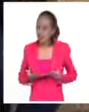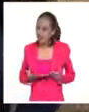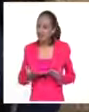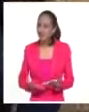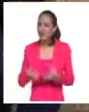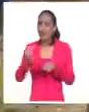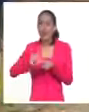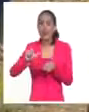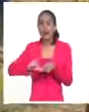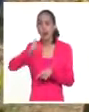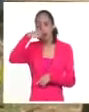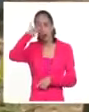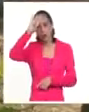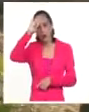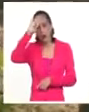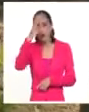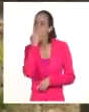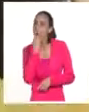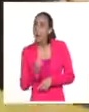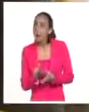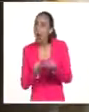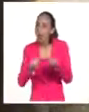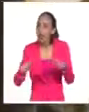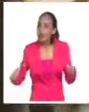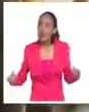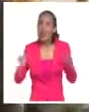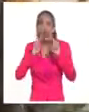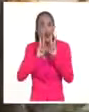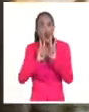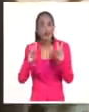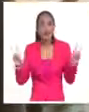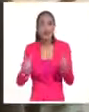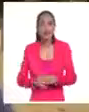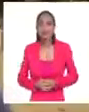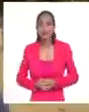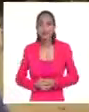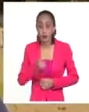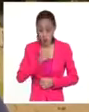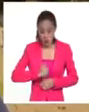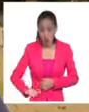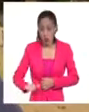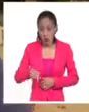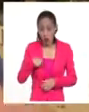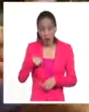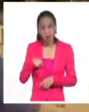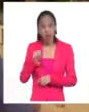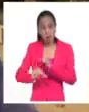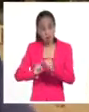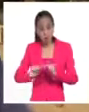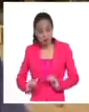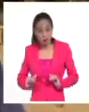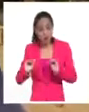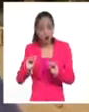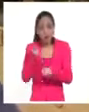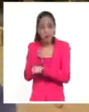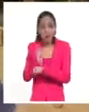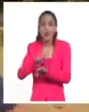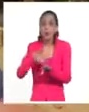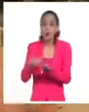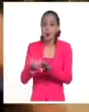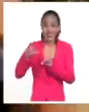cubano, comprometida con la tierra y con la vida. Los hijos se formaron aquí, los 2 primeros, aquí luego vino la